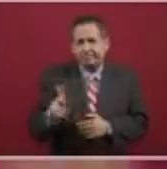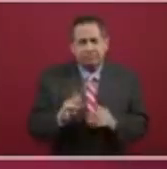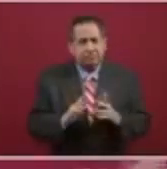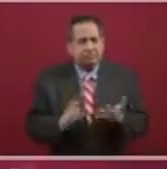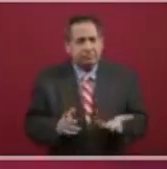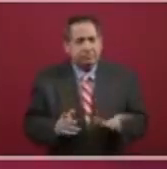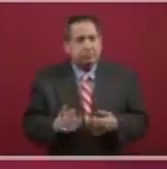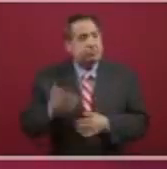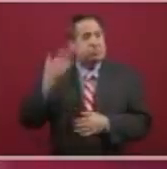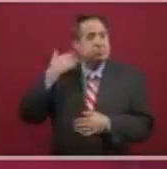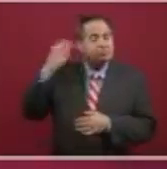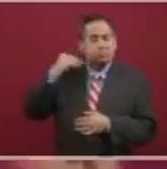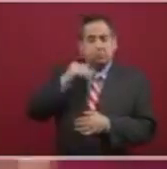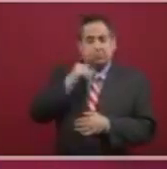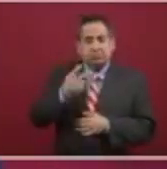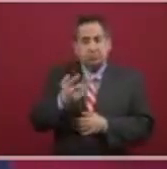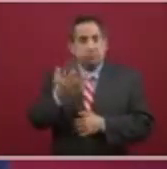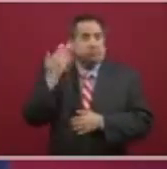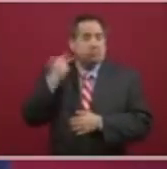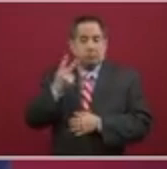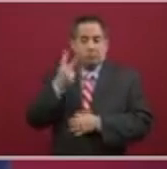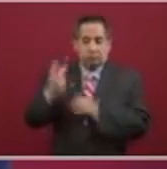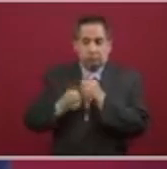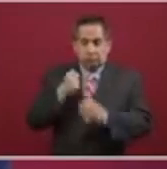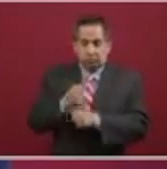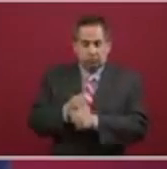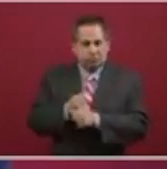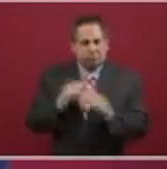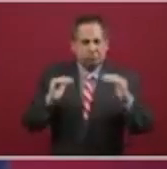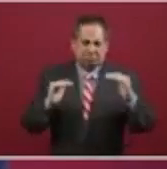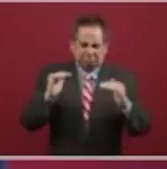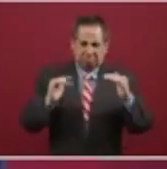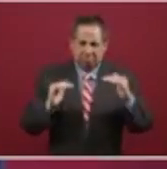que entonces, que hace 200 años.